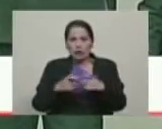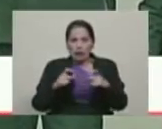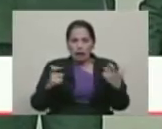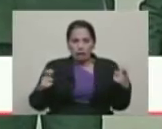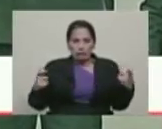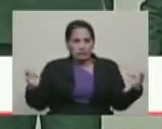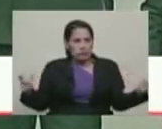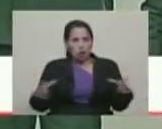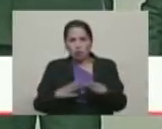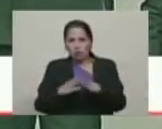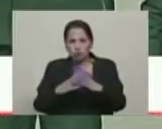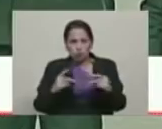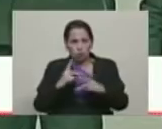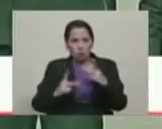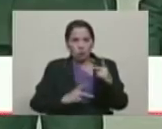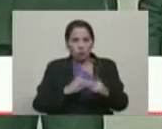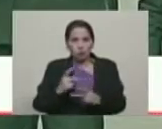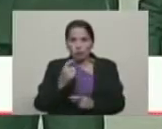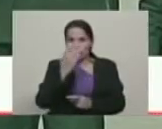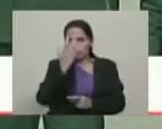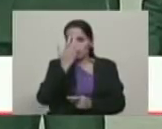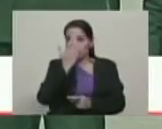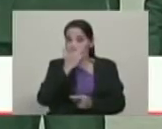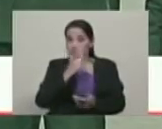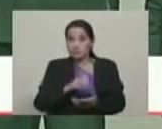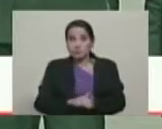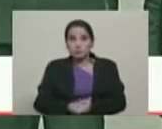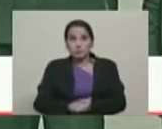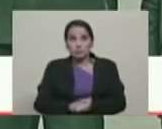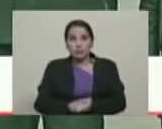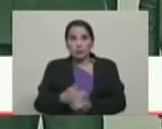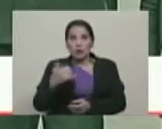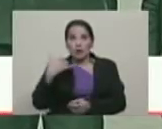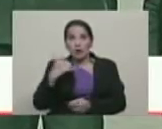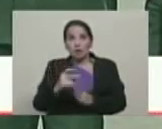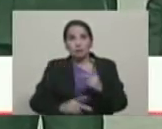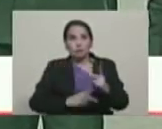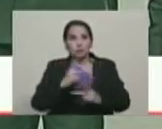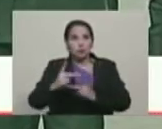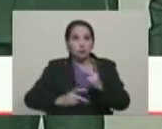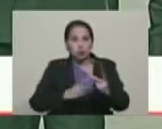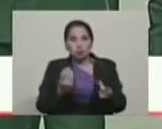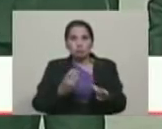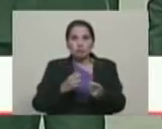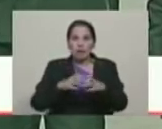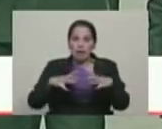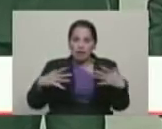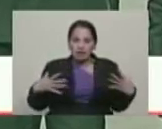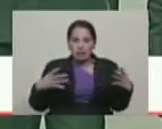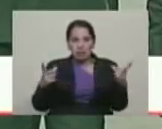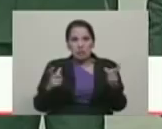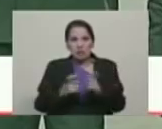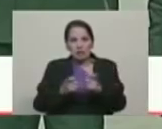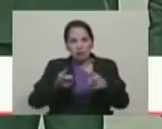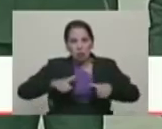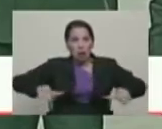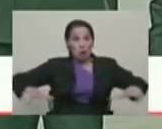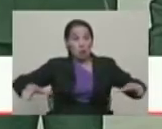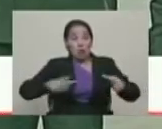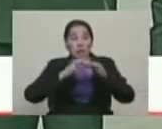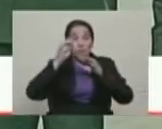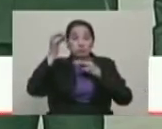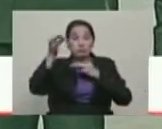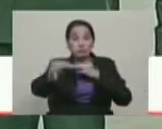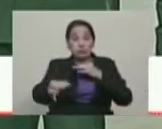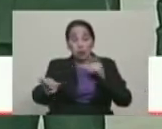a todos los productores, a los que tienen un conuco pequeño, a los que tienen un conuco grande, a los que tienen una grandísima extensión, a los